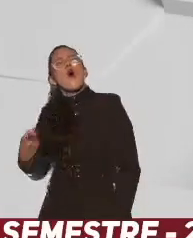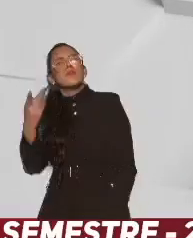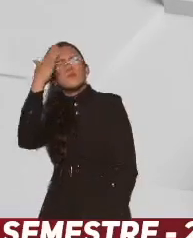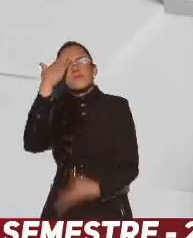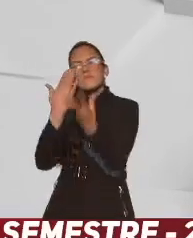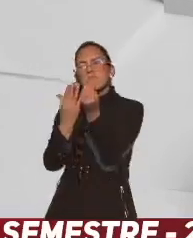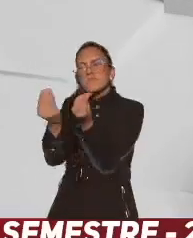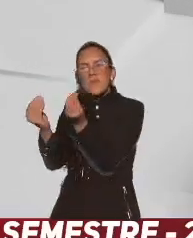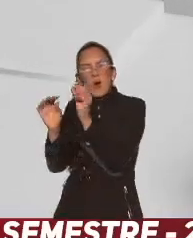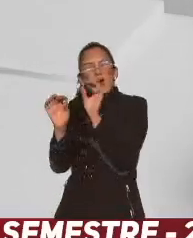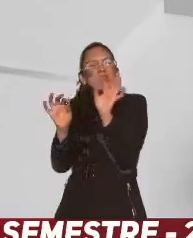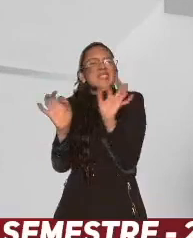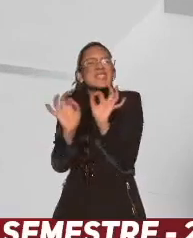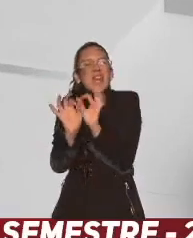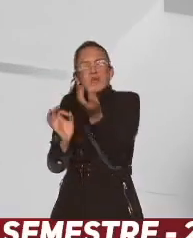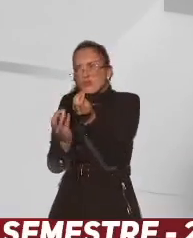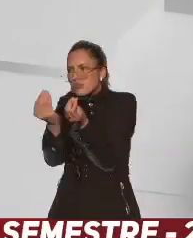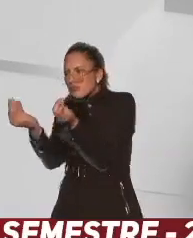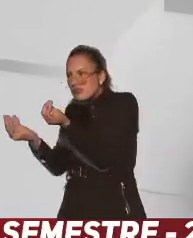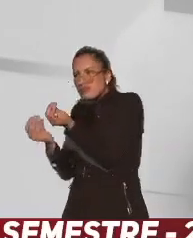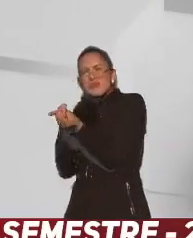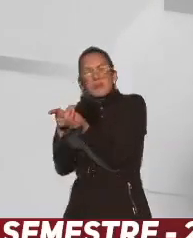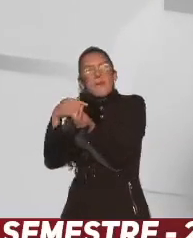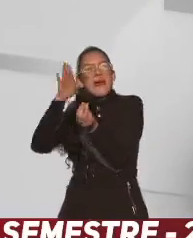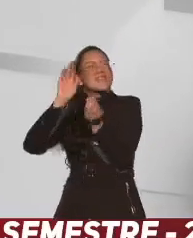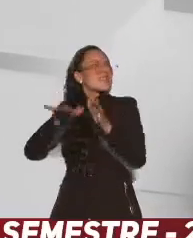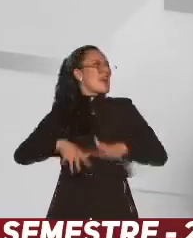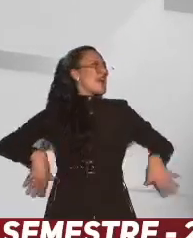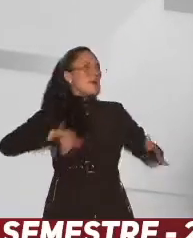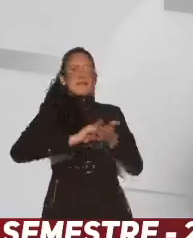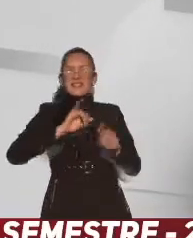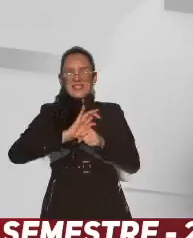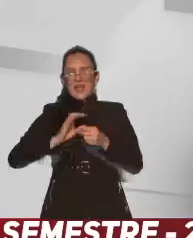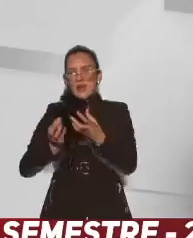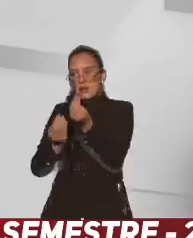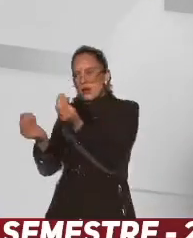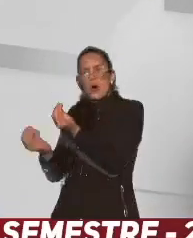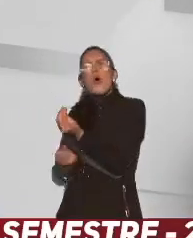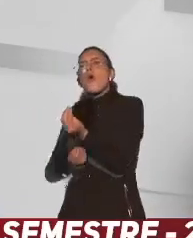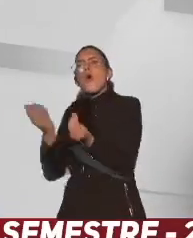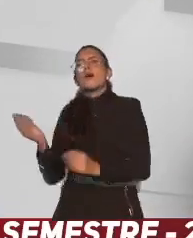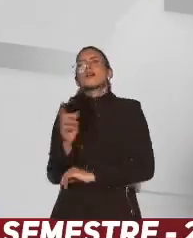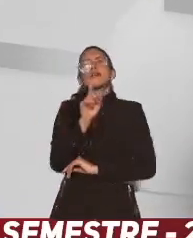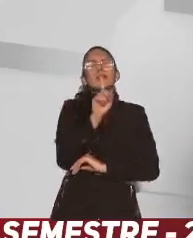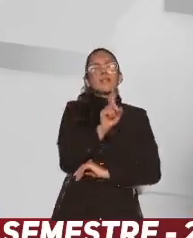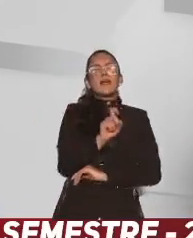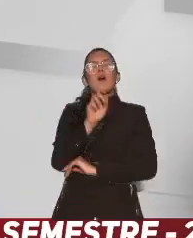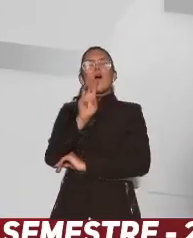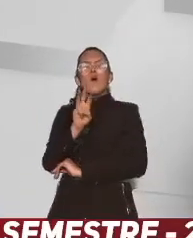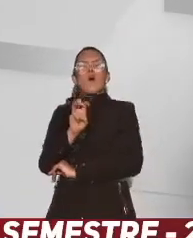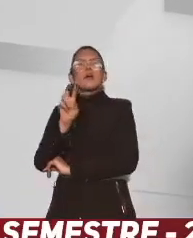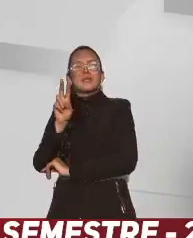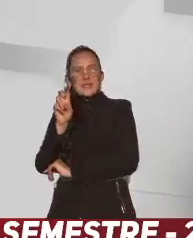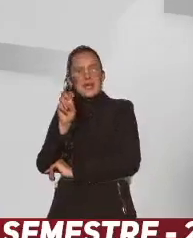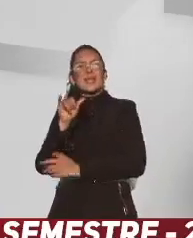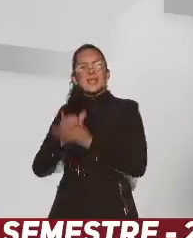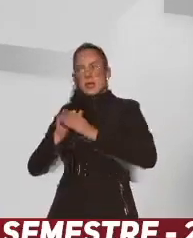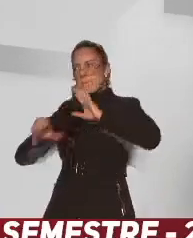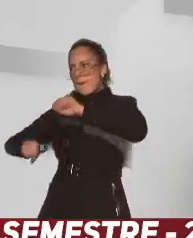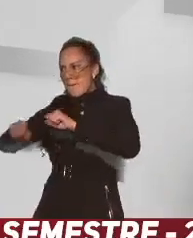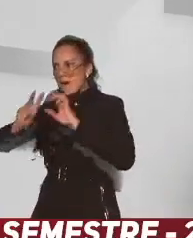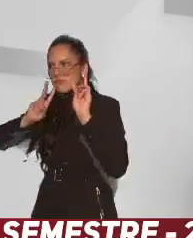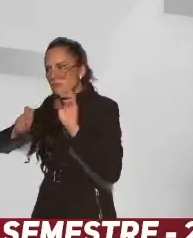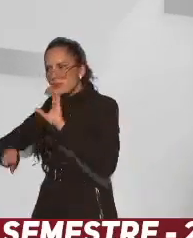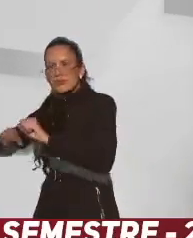organizada o delincuencia común, 687 afectaciones, las cuales en su gran mayoría fueron articuladas